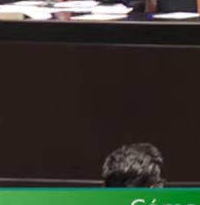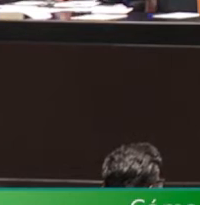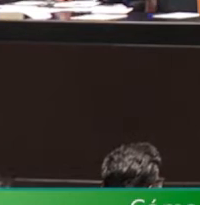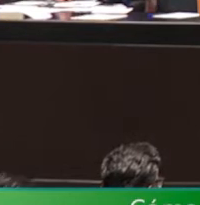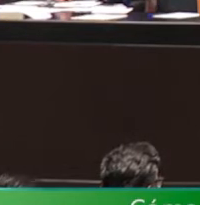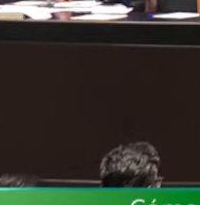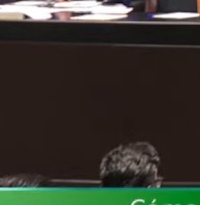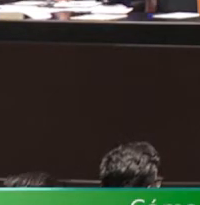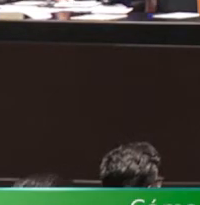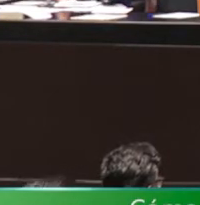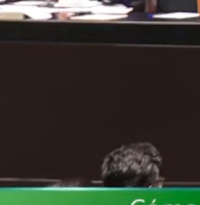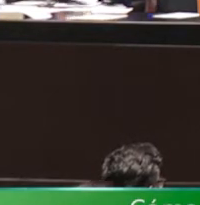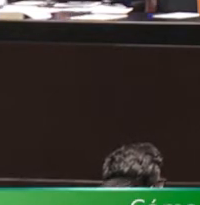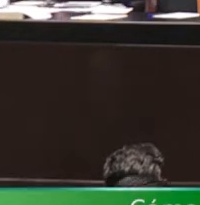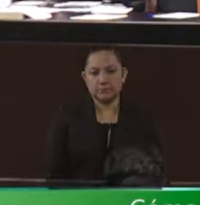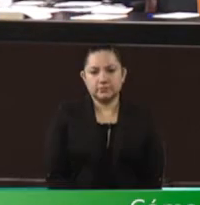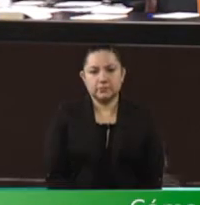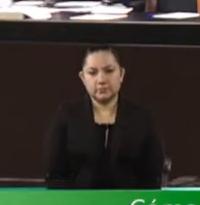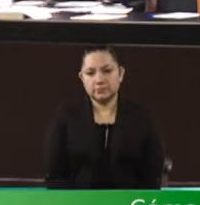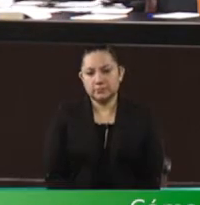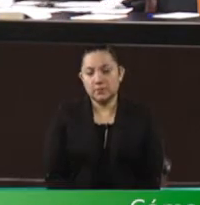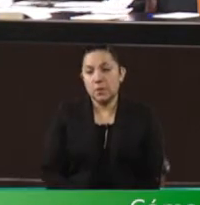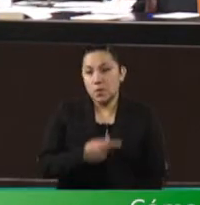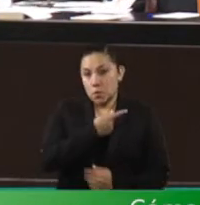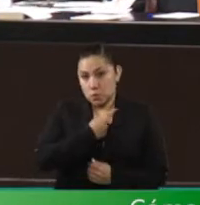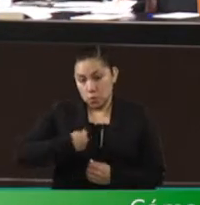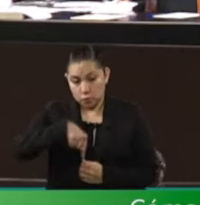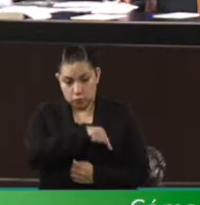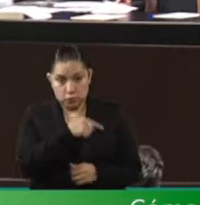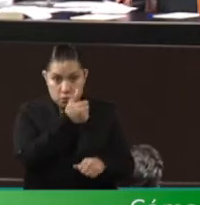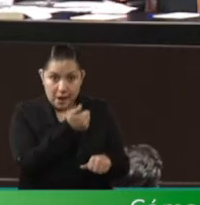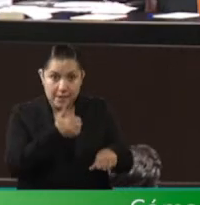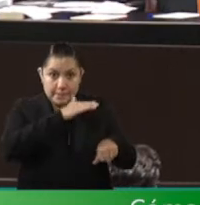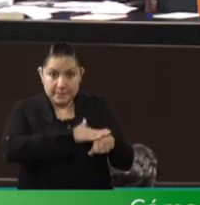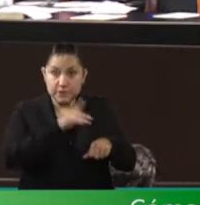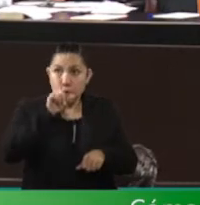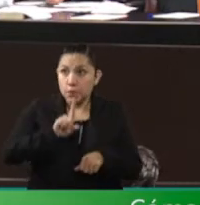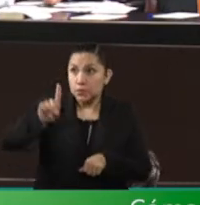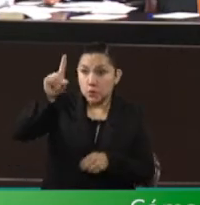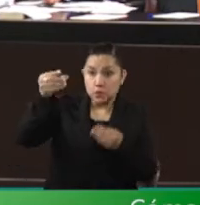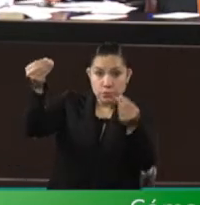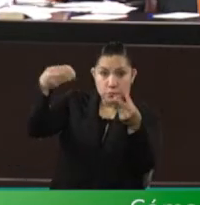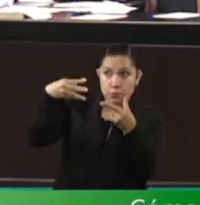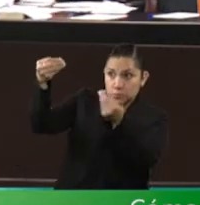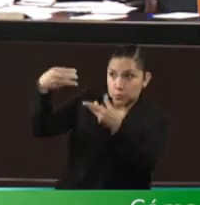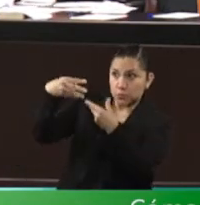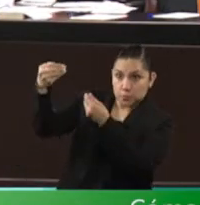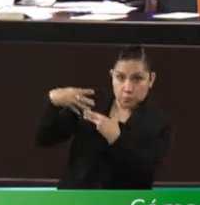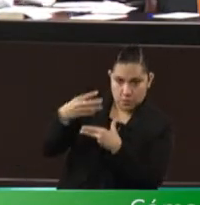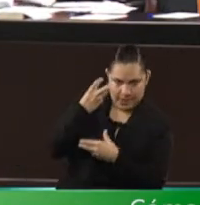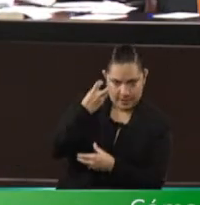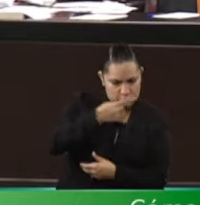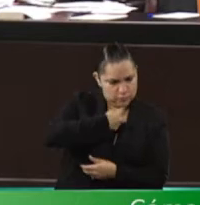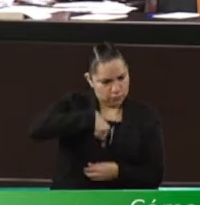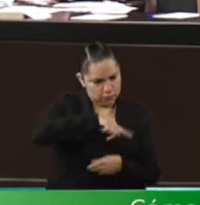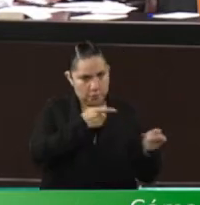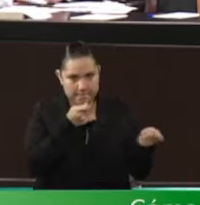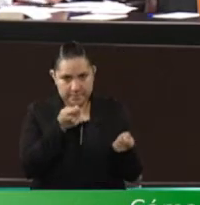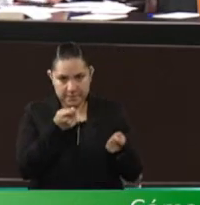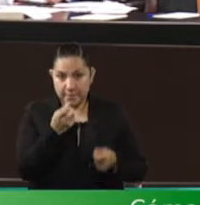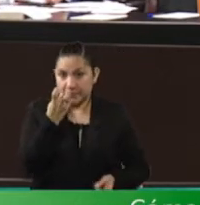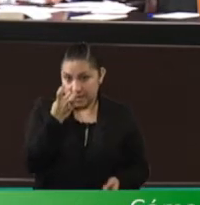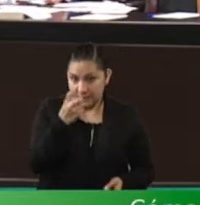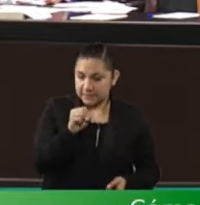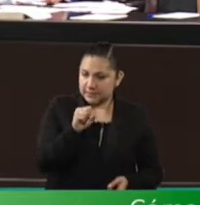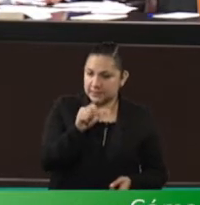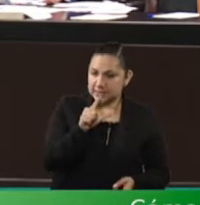somos administradores de los recursos que Dios nos da él es el dueño de todo el Salmo 24